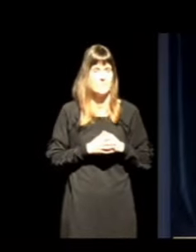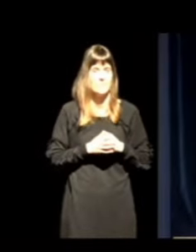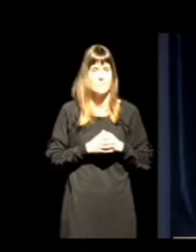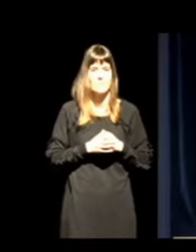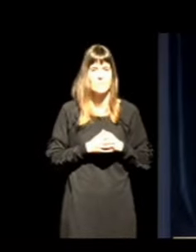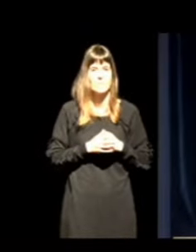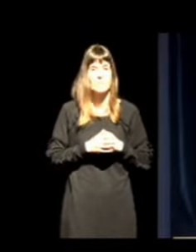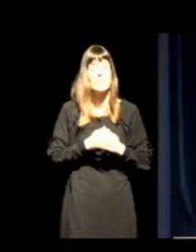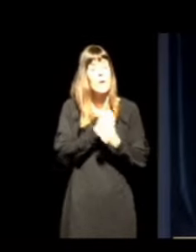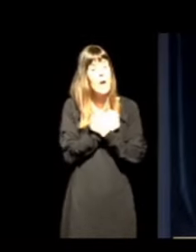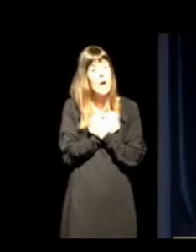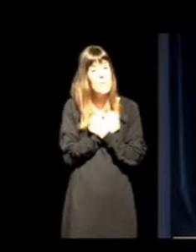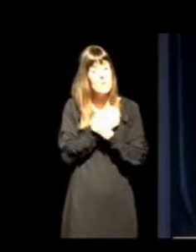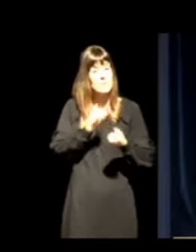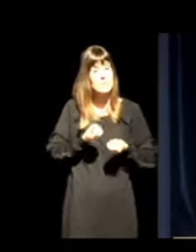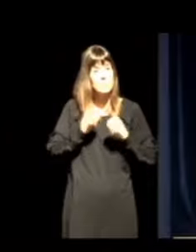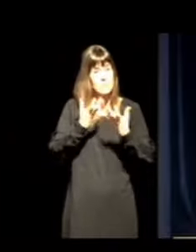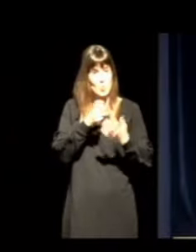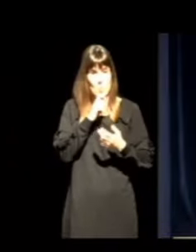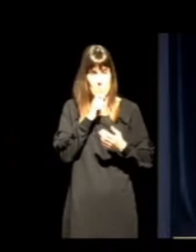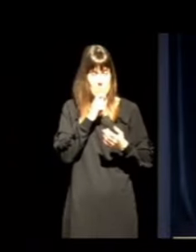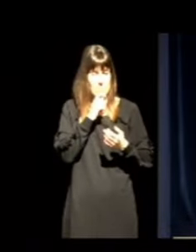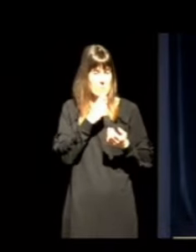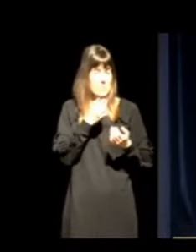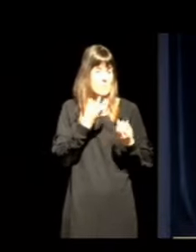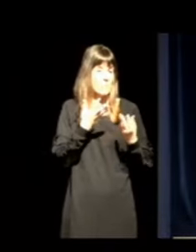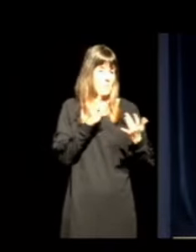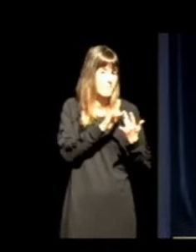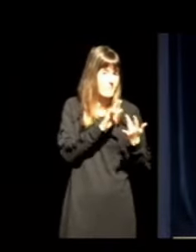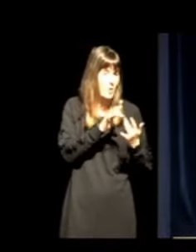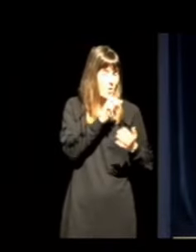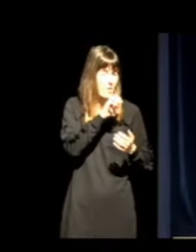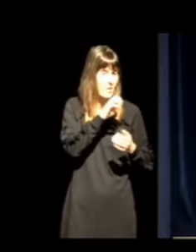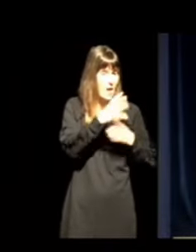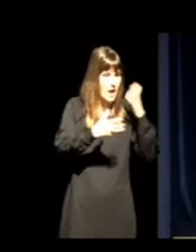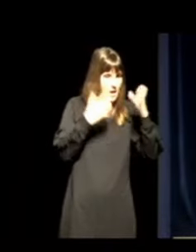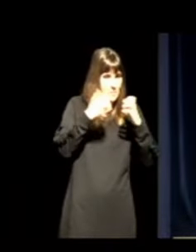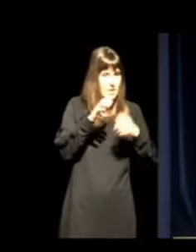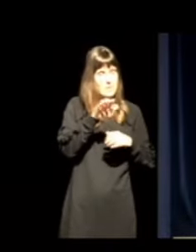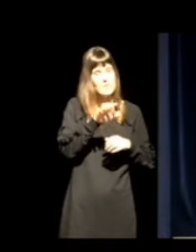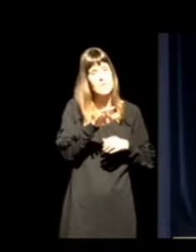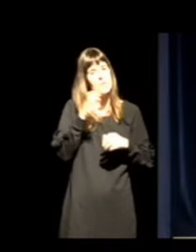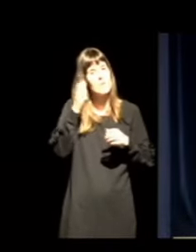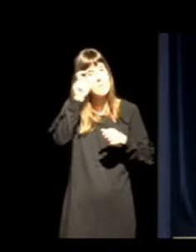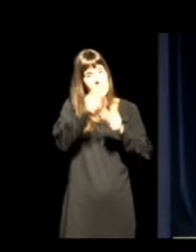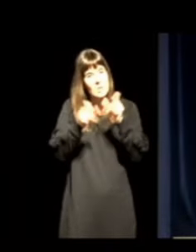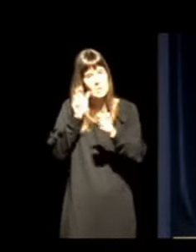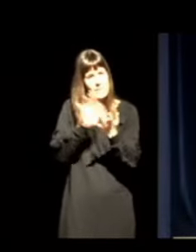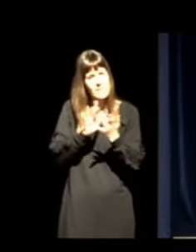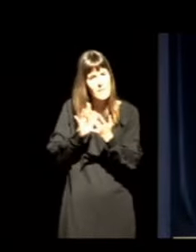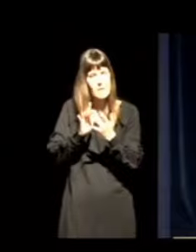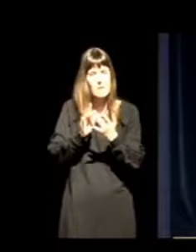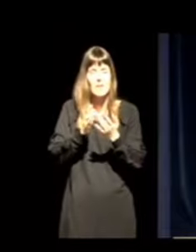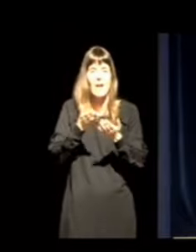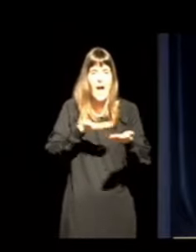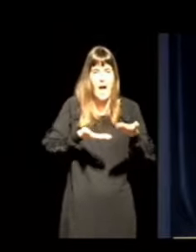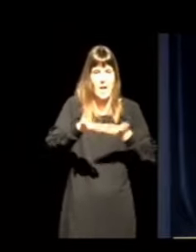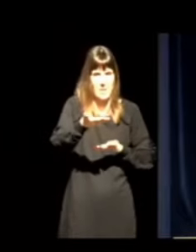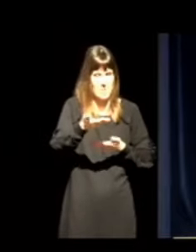Manifestamos el amor a los animales, a las personas, sin esperar nada a cambio, aunque siempre que